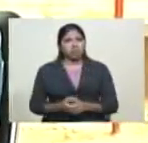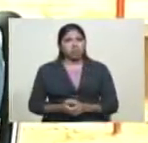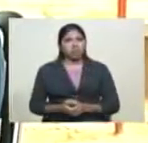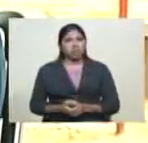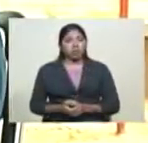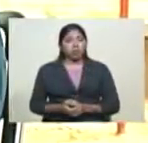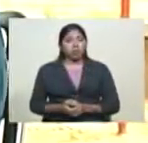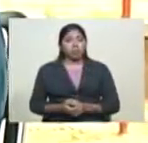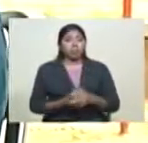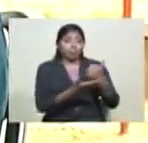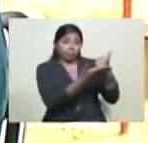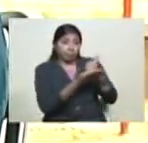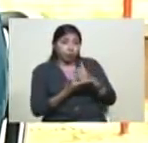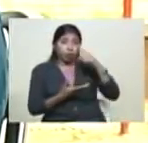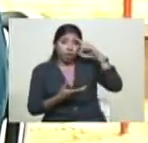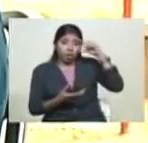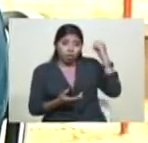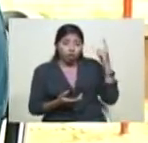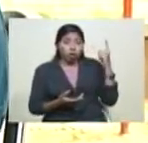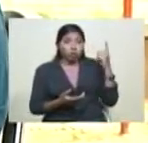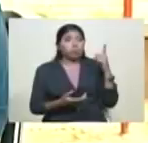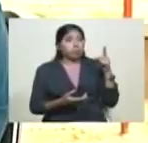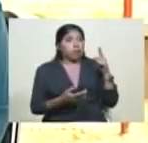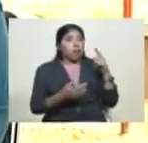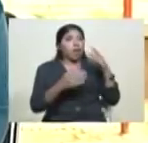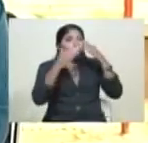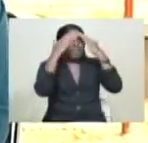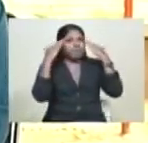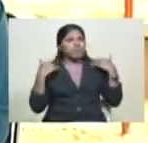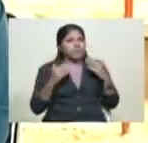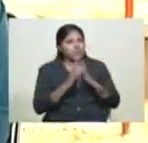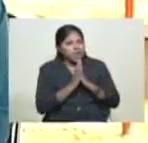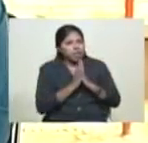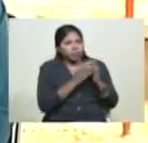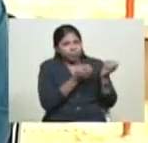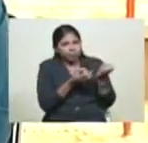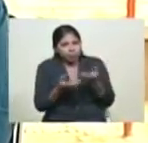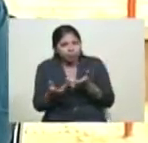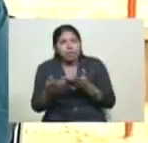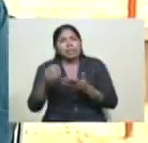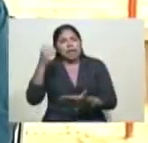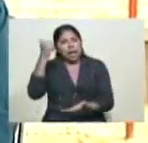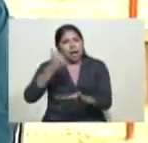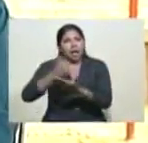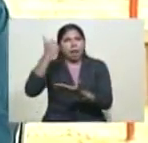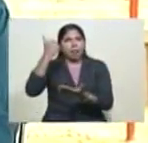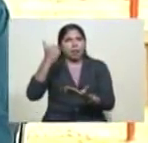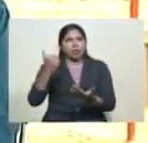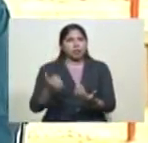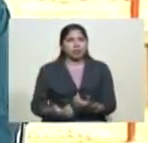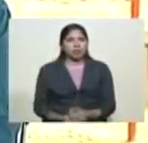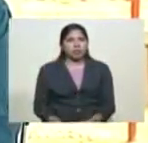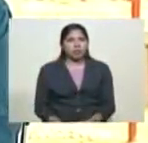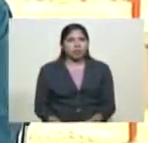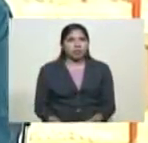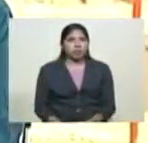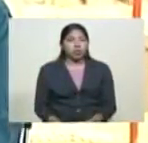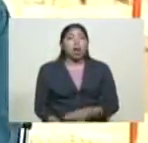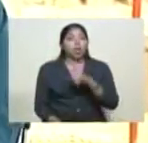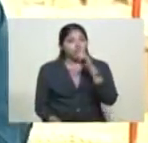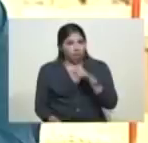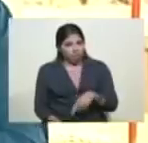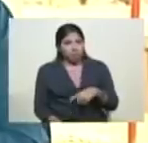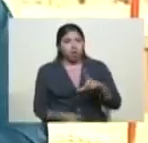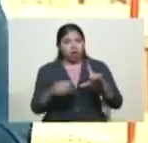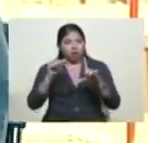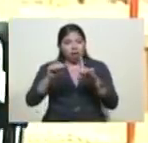Dios mediante, con el favor de la Virgencita del Valle. Lo vamos a lograr. Amén. Y el carnet de la